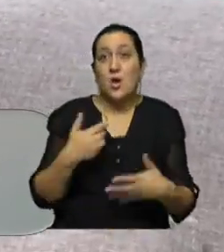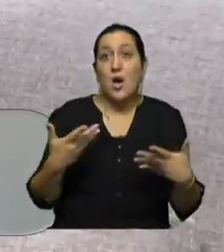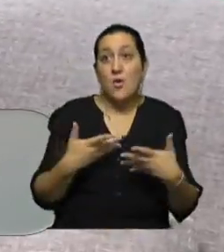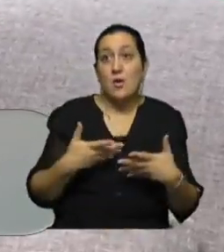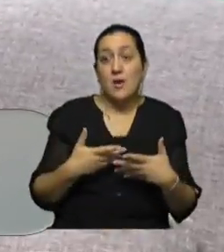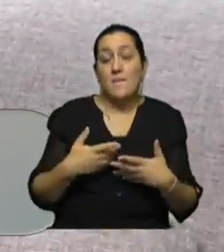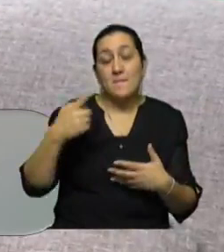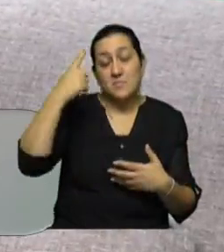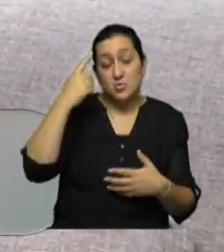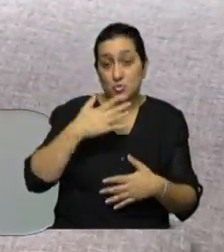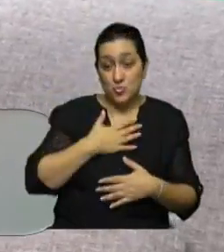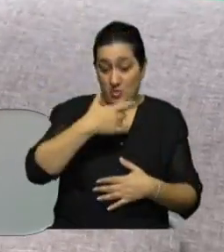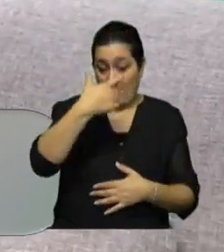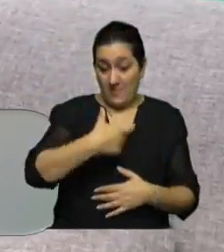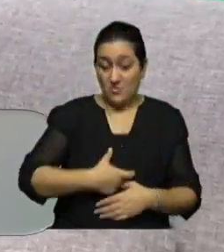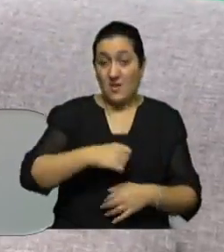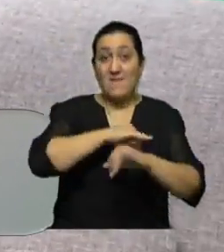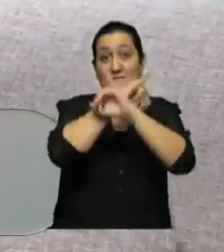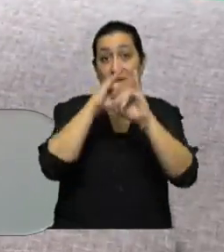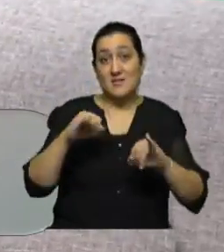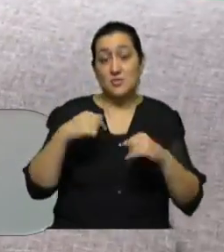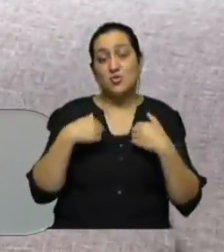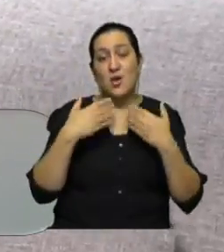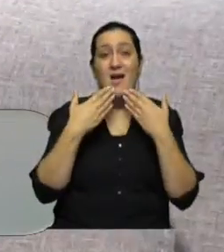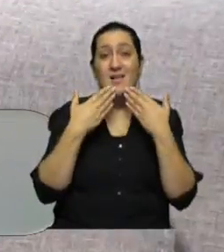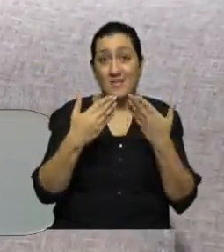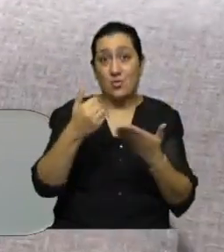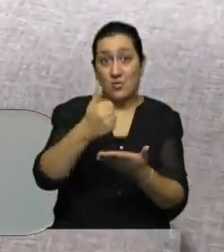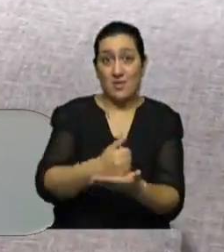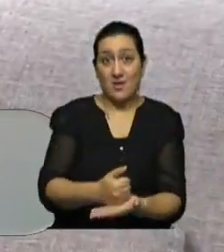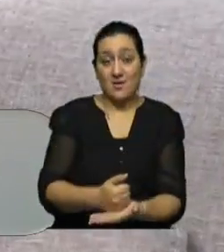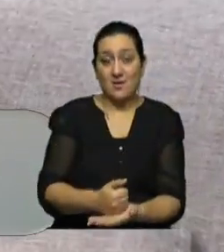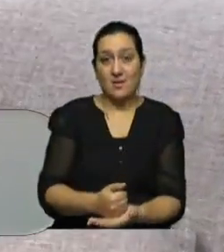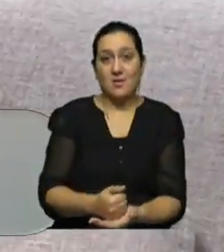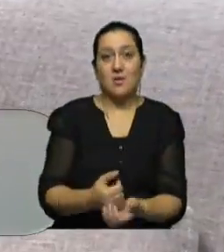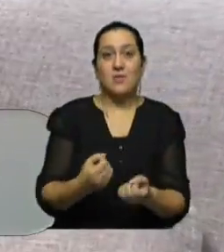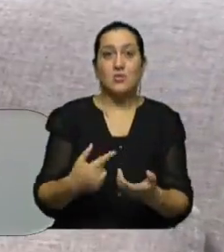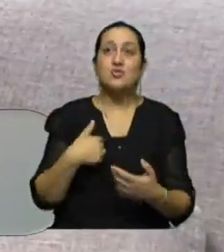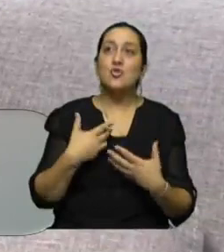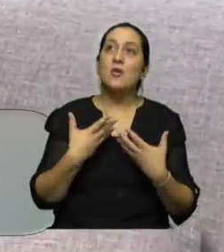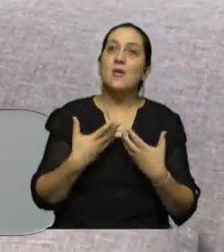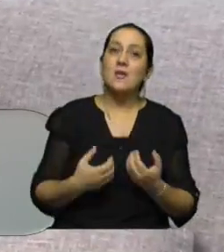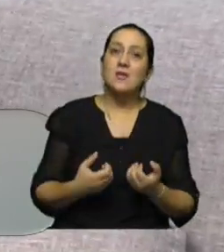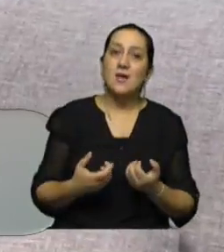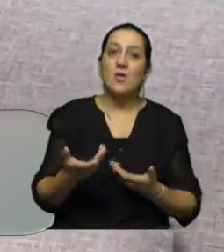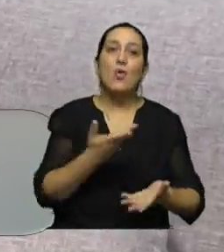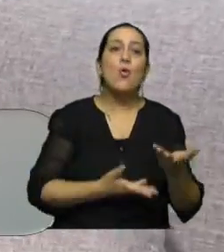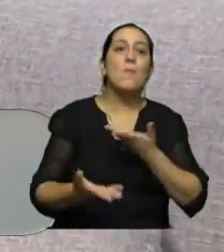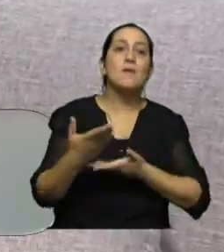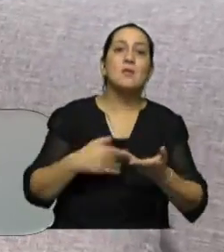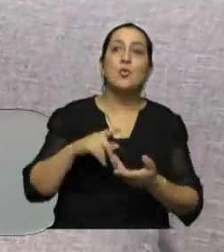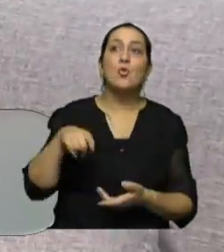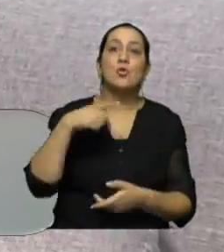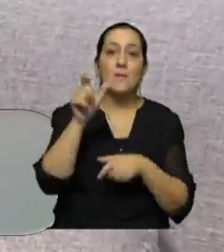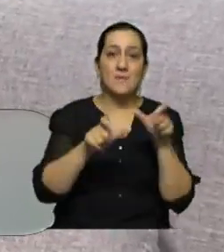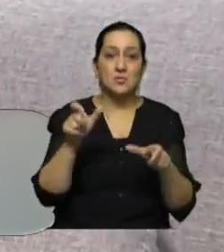una persona feliz. O sea, me despierto de mañana y soy agradecida de estar en la tierra, ¿no? Entonces, en esta obra, lo que quise fue como compartirlo con el resto de las